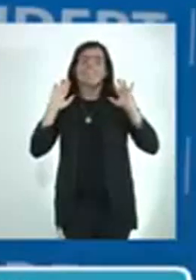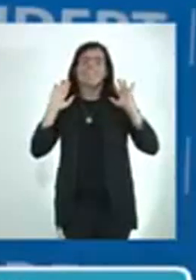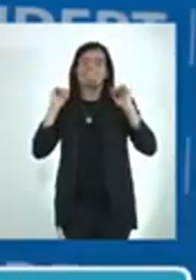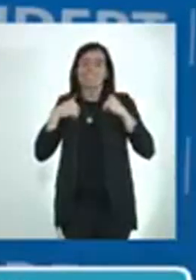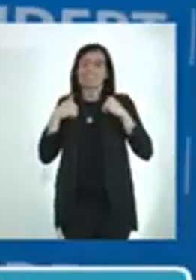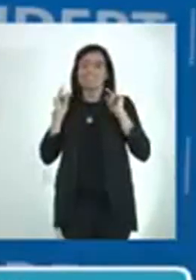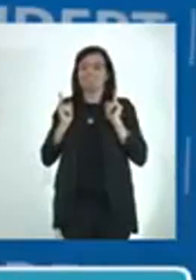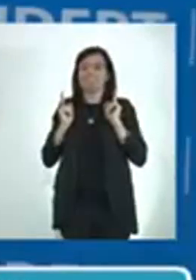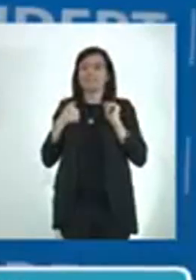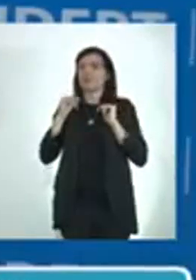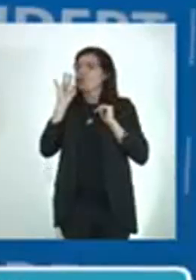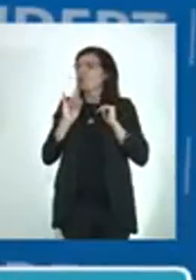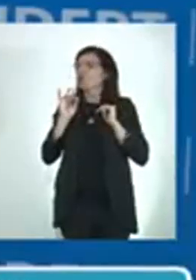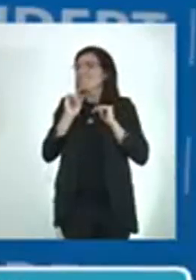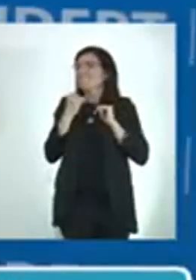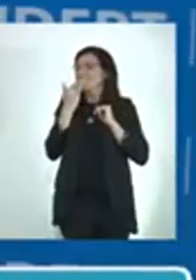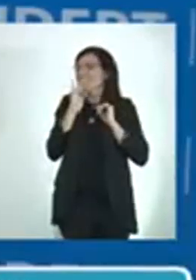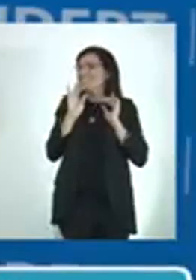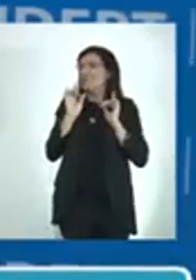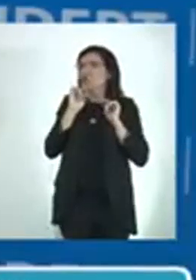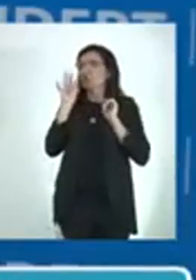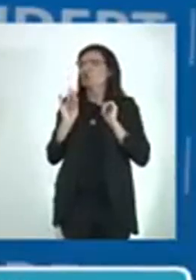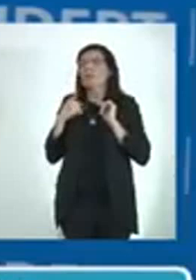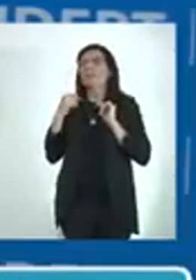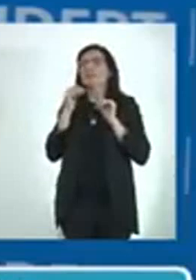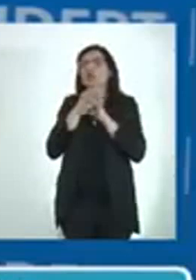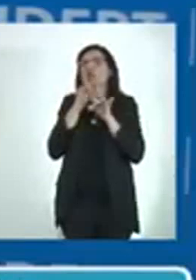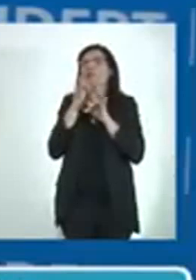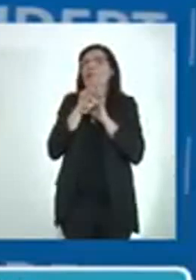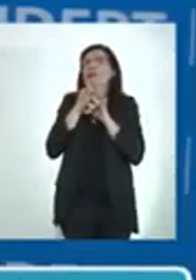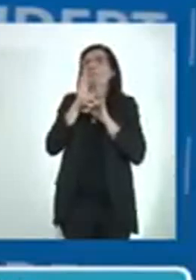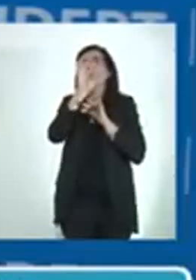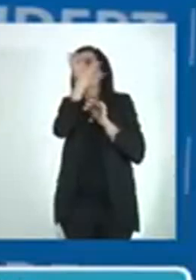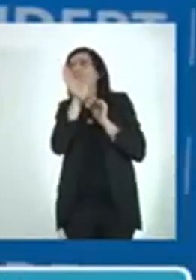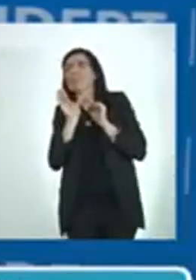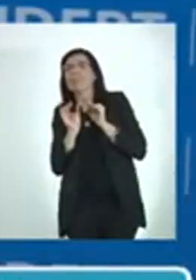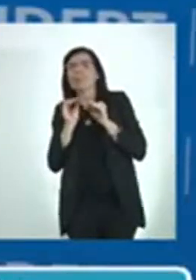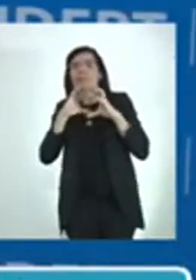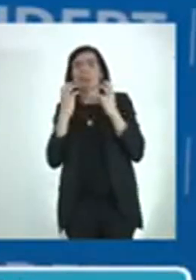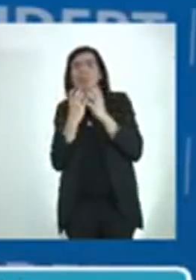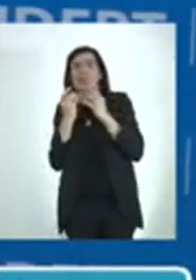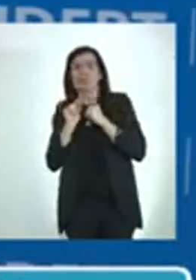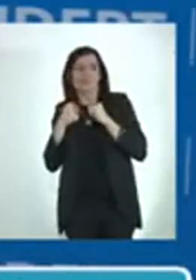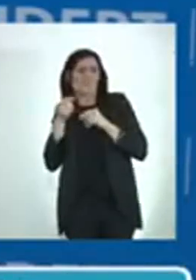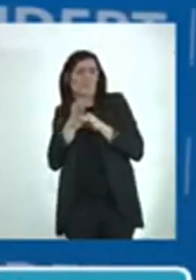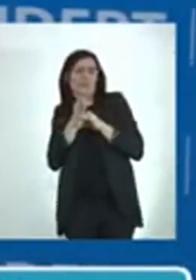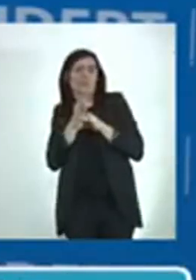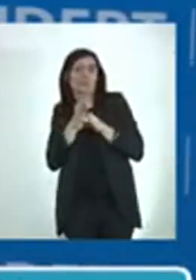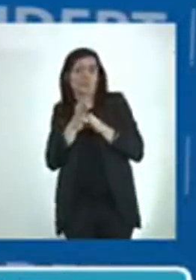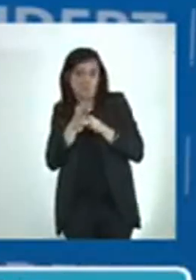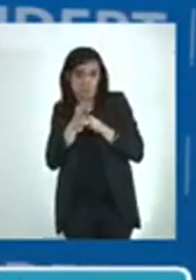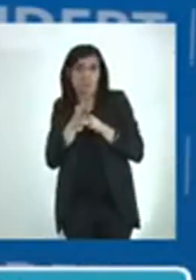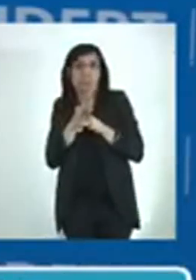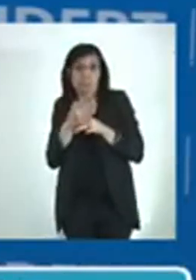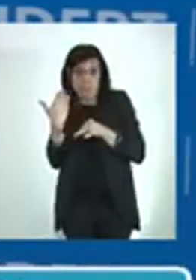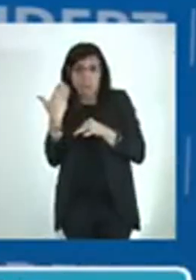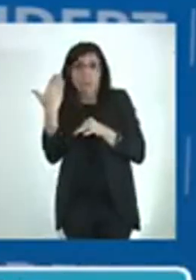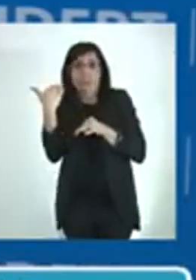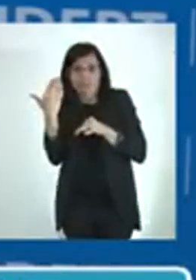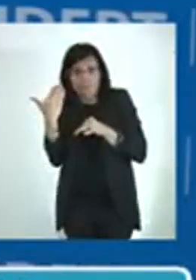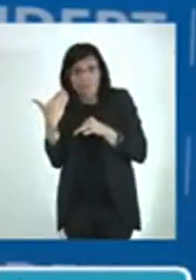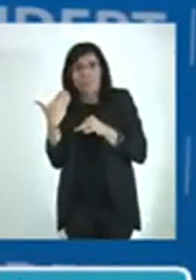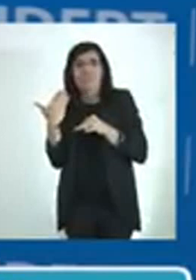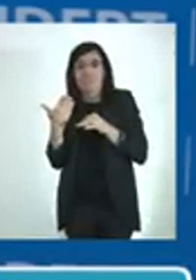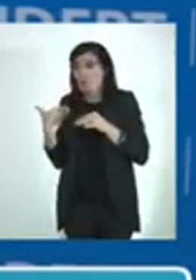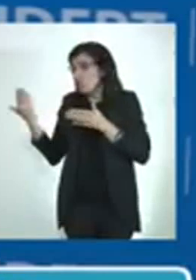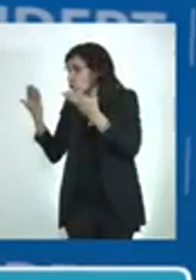trabajo geografía, no sé bien qué puedo trabajar de ESI. Bueno, podemos mirar también lo que pasa en el aula, podemos buscar los contenidos específicos, podemos